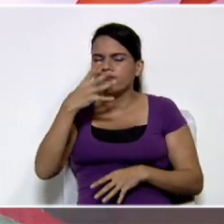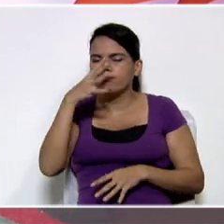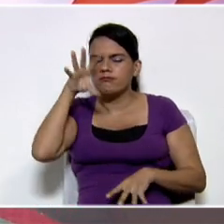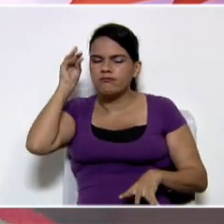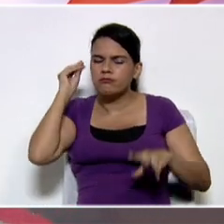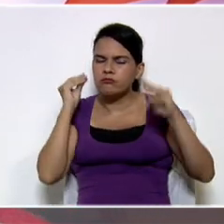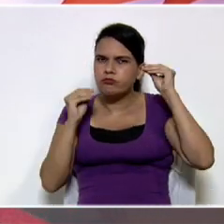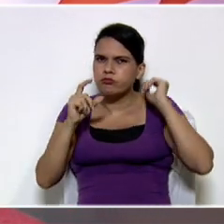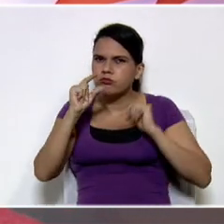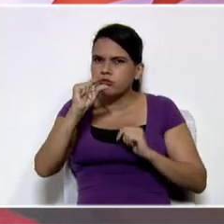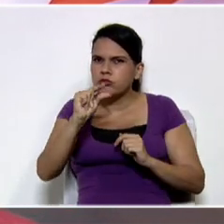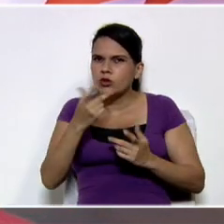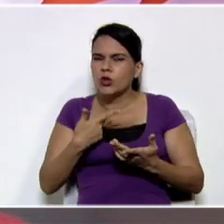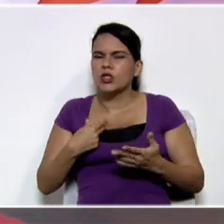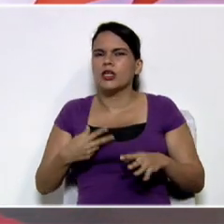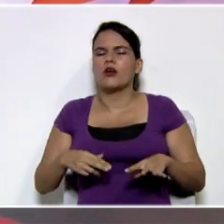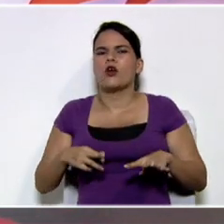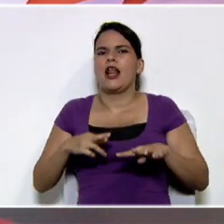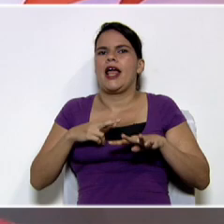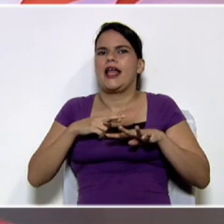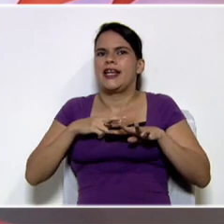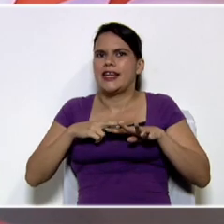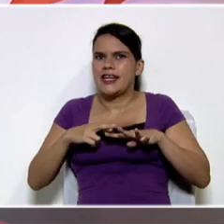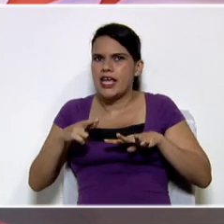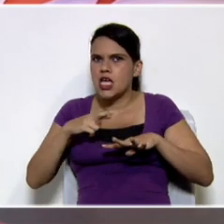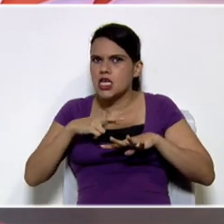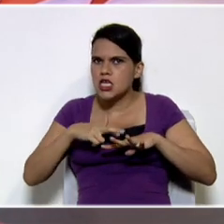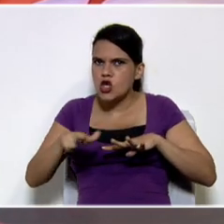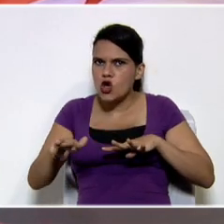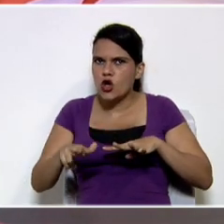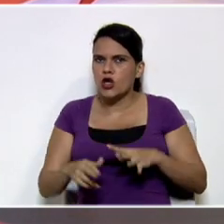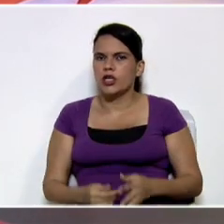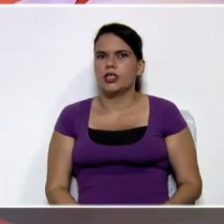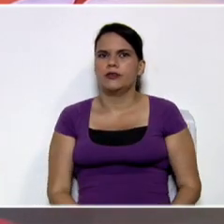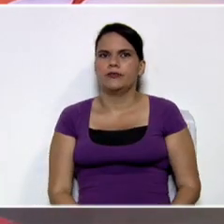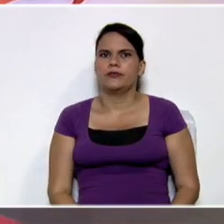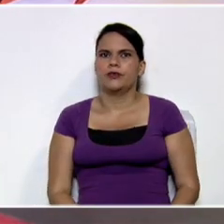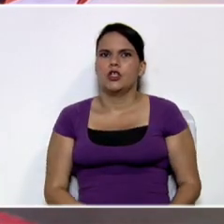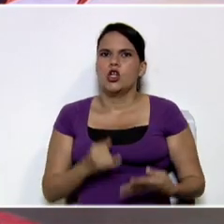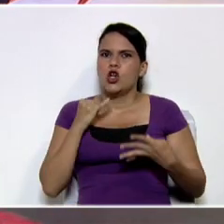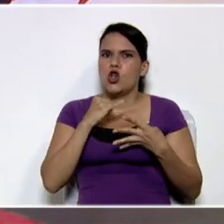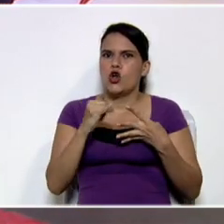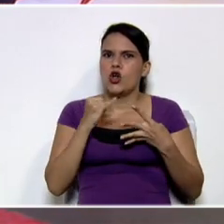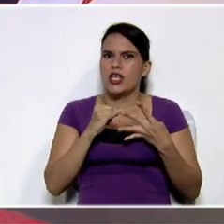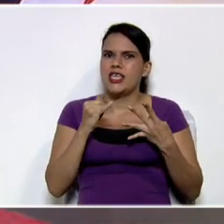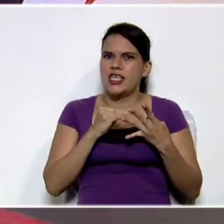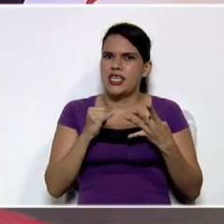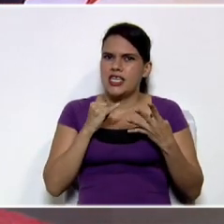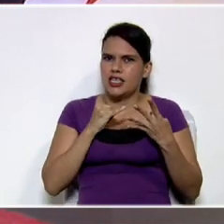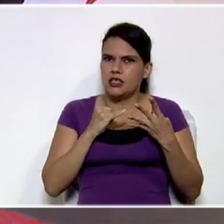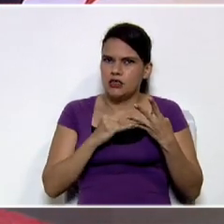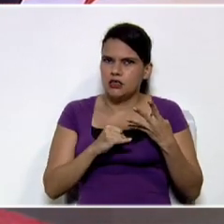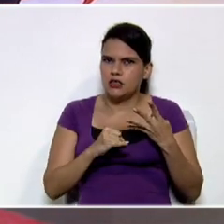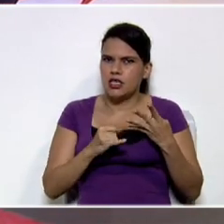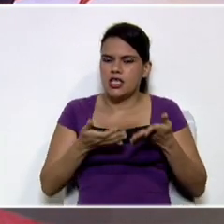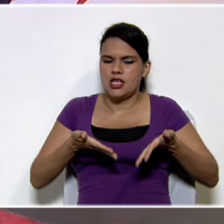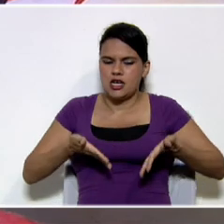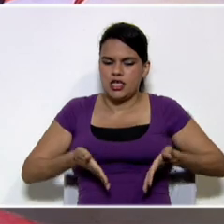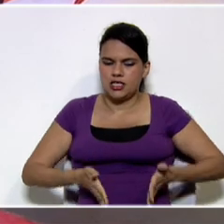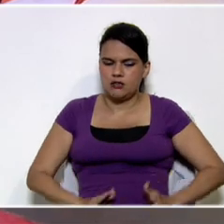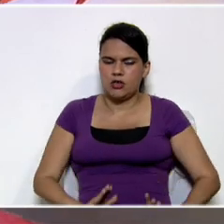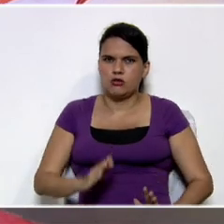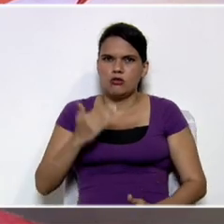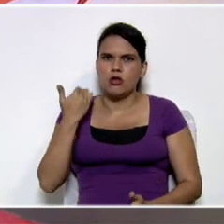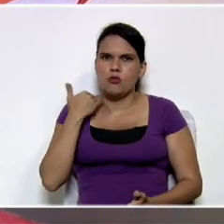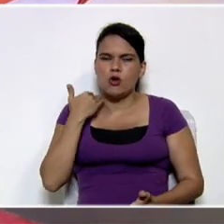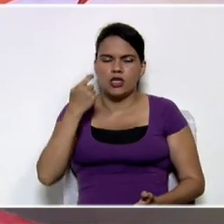que ver con las regiones, el proceso de regionalización, los índices de natalidad, mortalidad y sobre todo lo que es